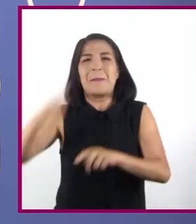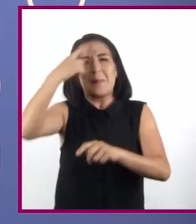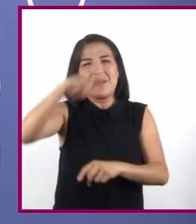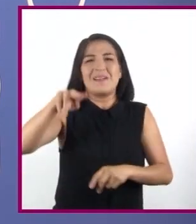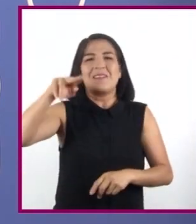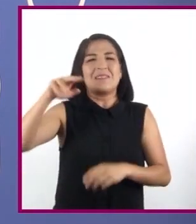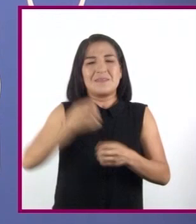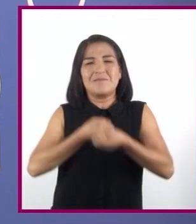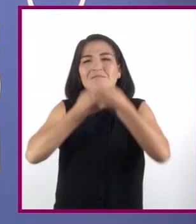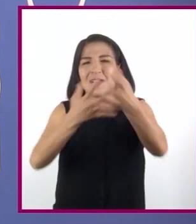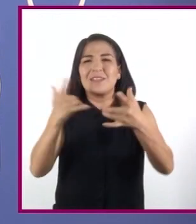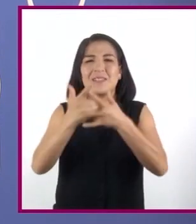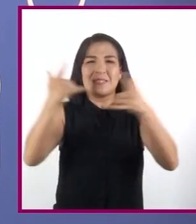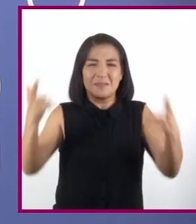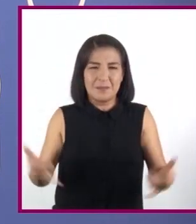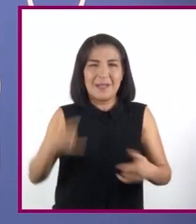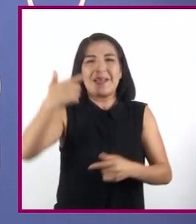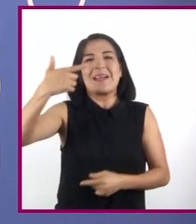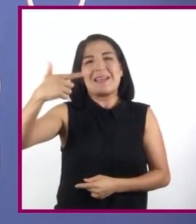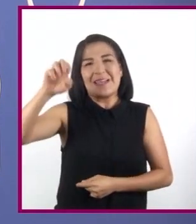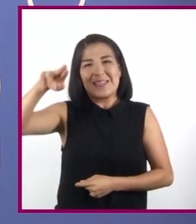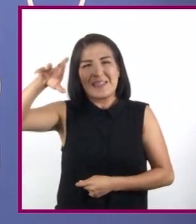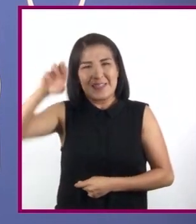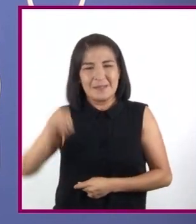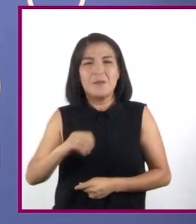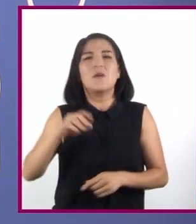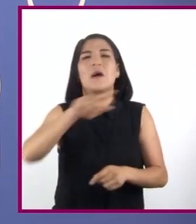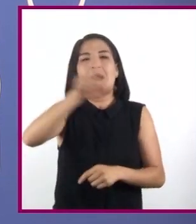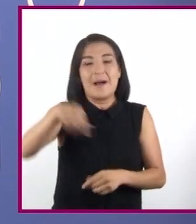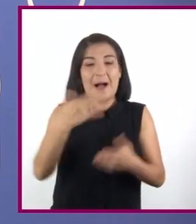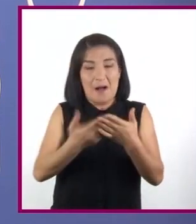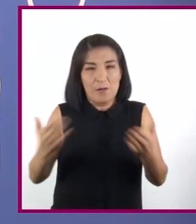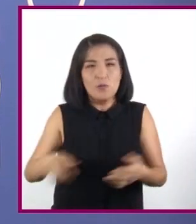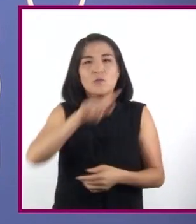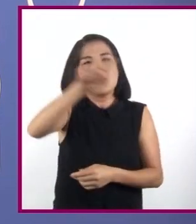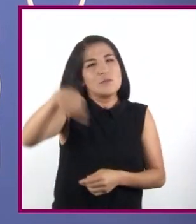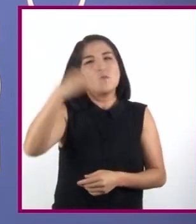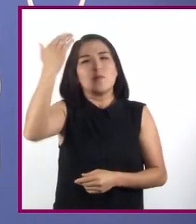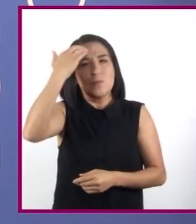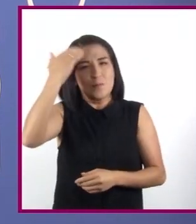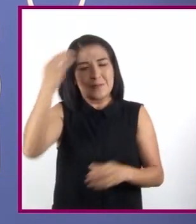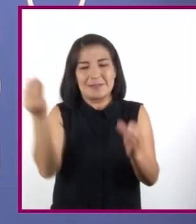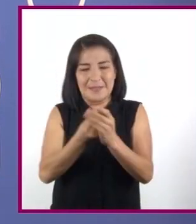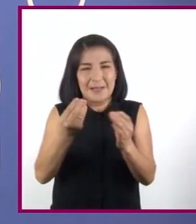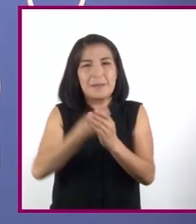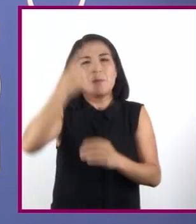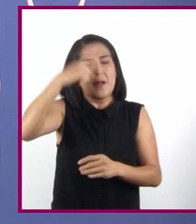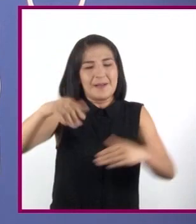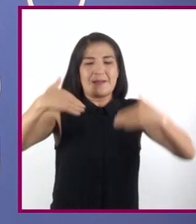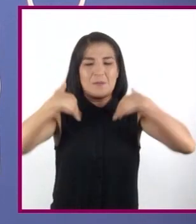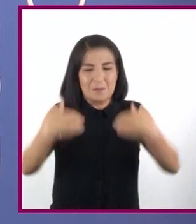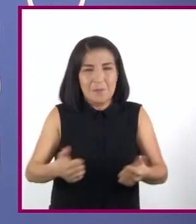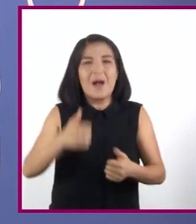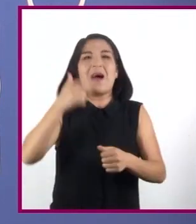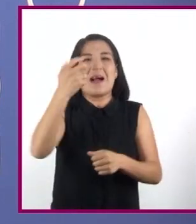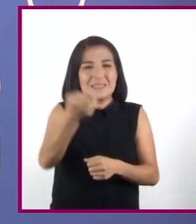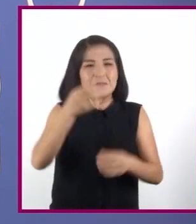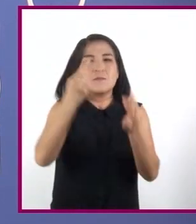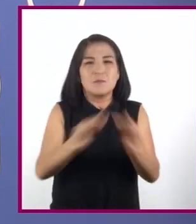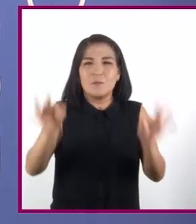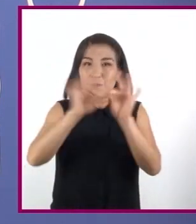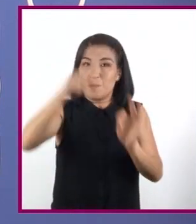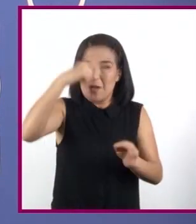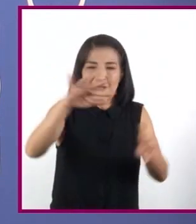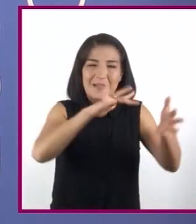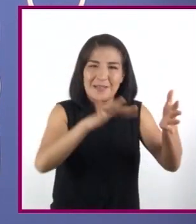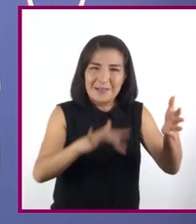por subgéneros. El propósito de esta clase es que ustedes las conozcan y comprendan su importancia en la literatura, con